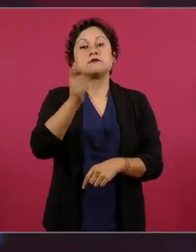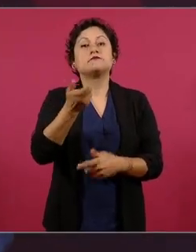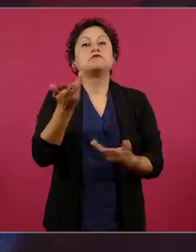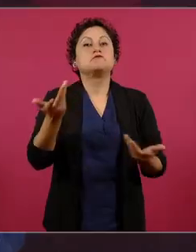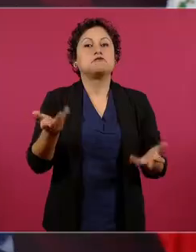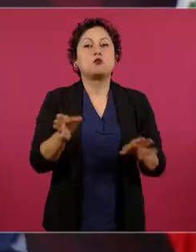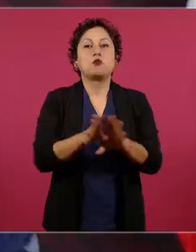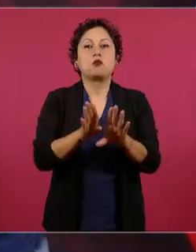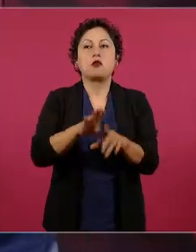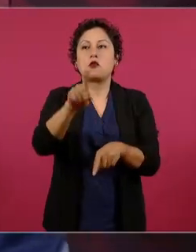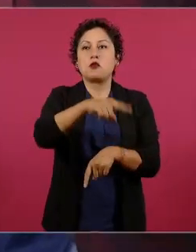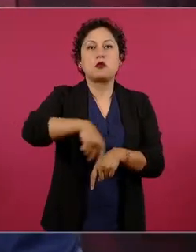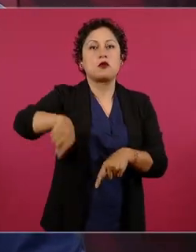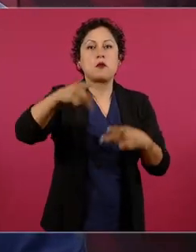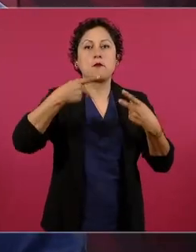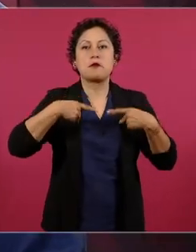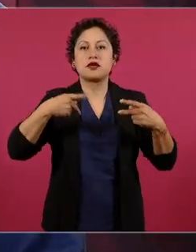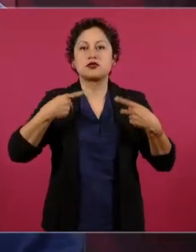comunicación.